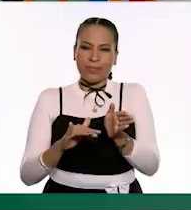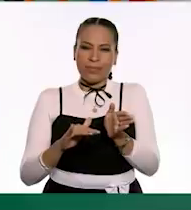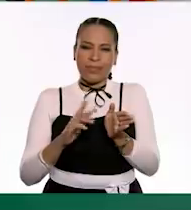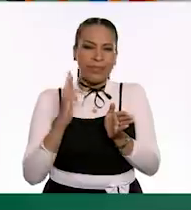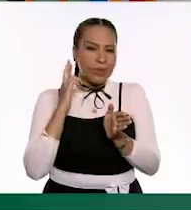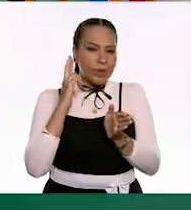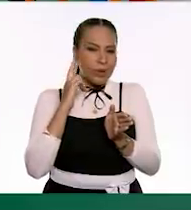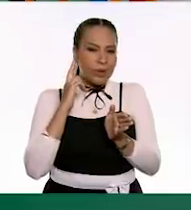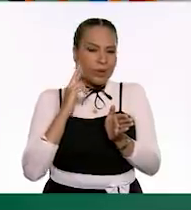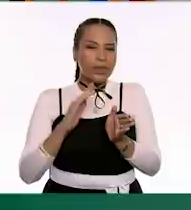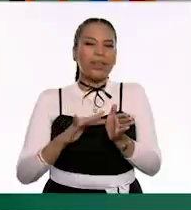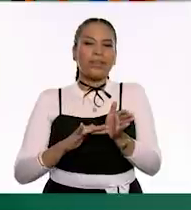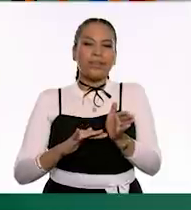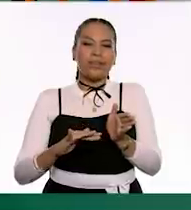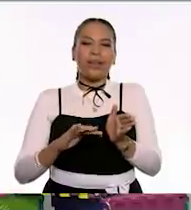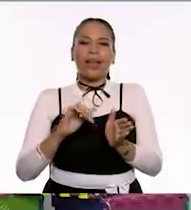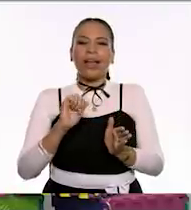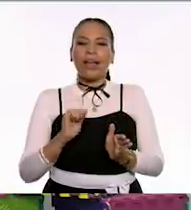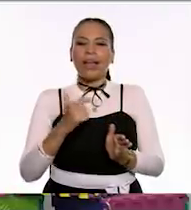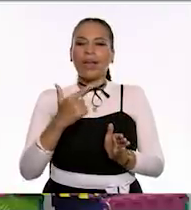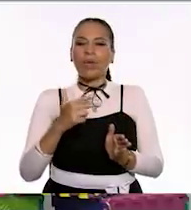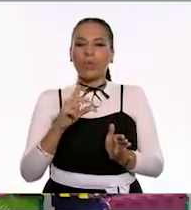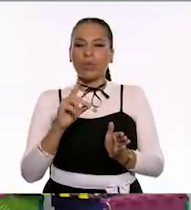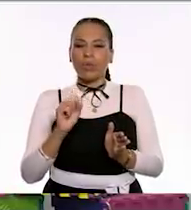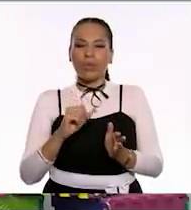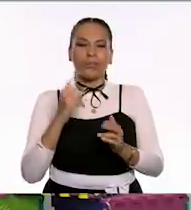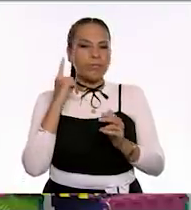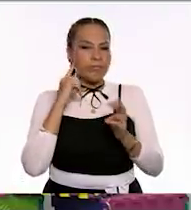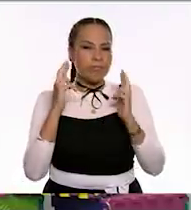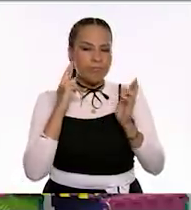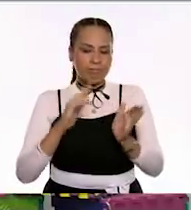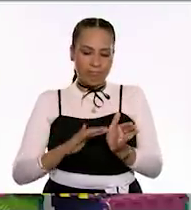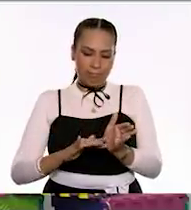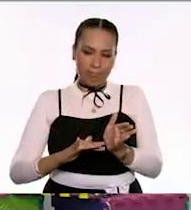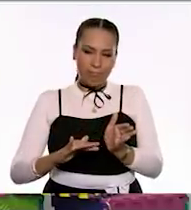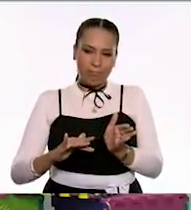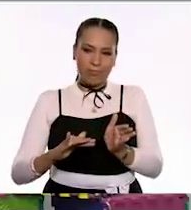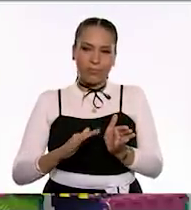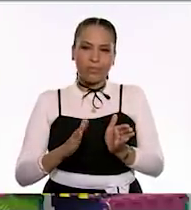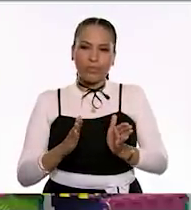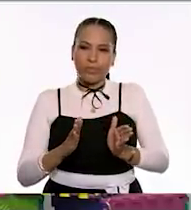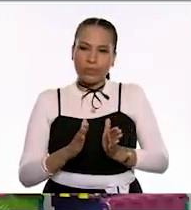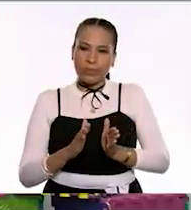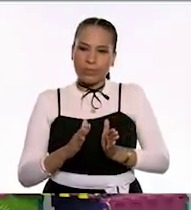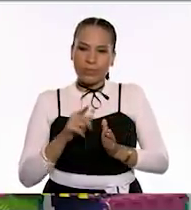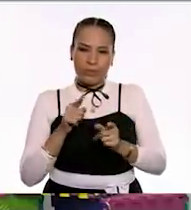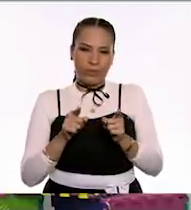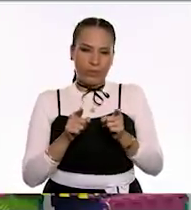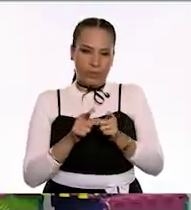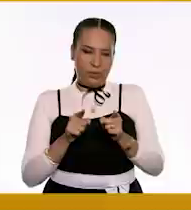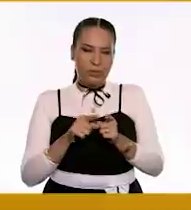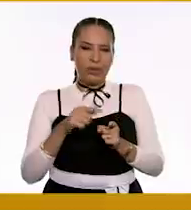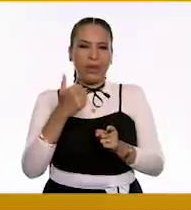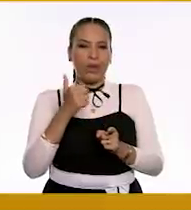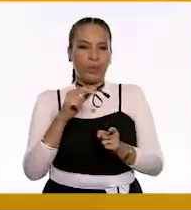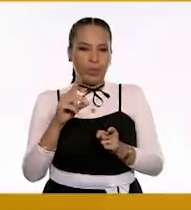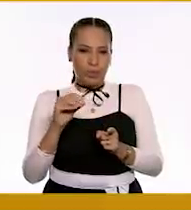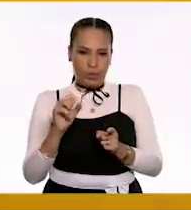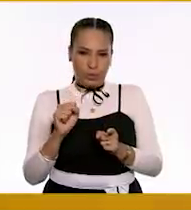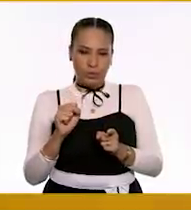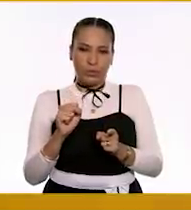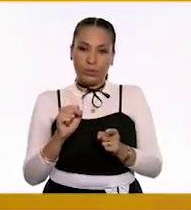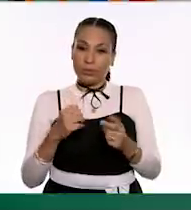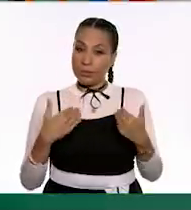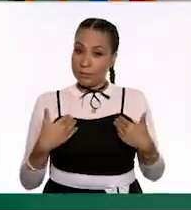son agudos, porque sus vibraciones son muy pequeñas. Entonces el sonido es muy, muy agudo. Muy